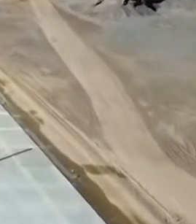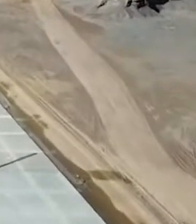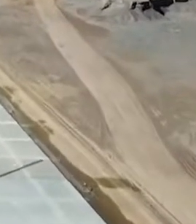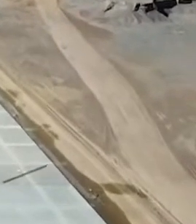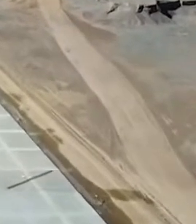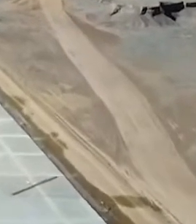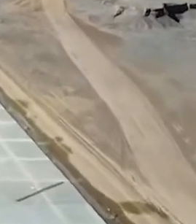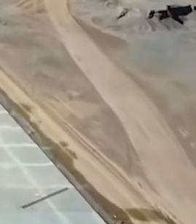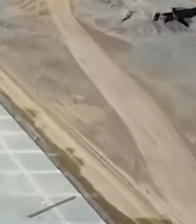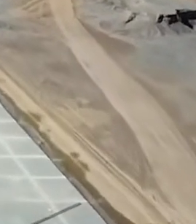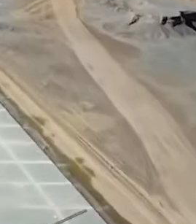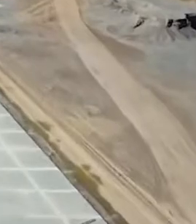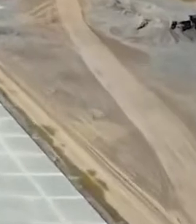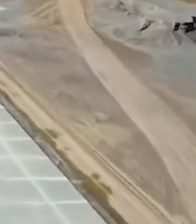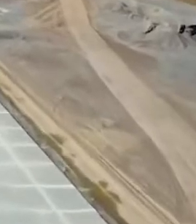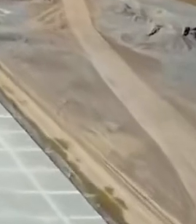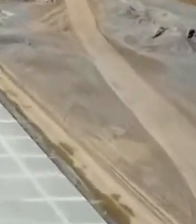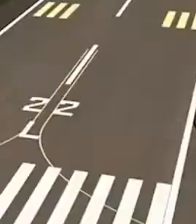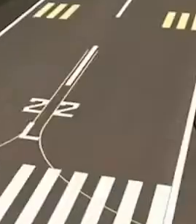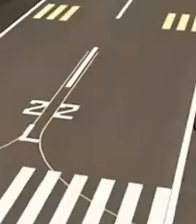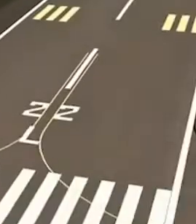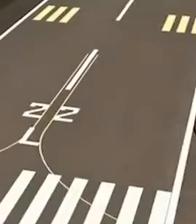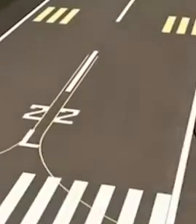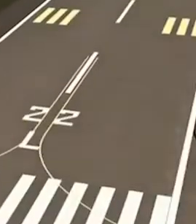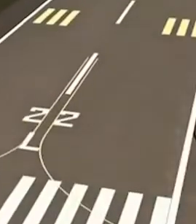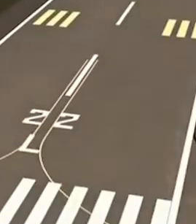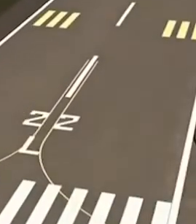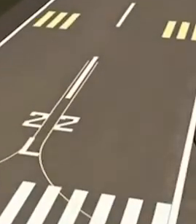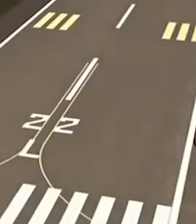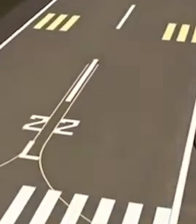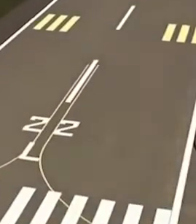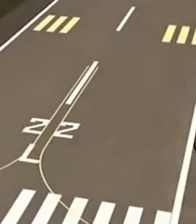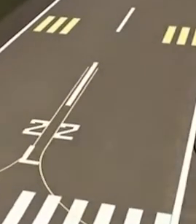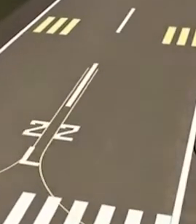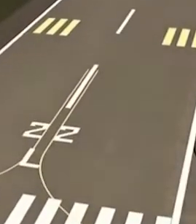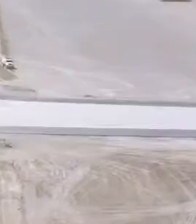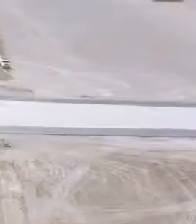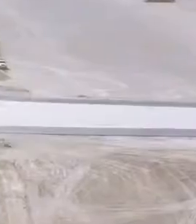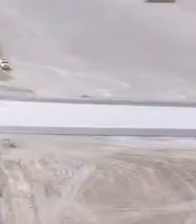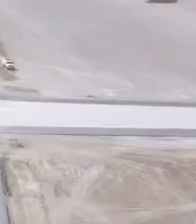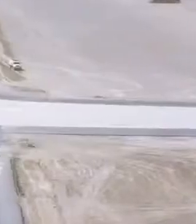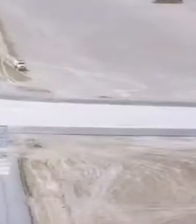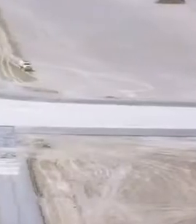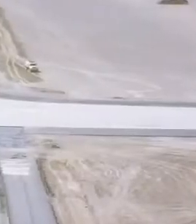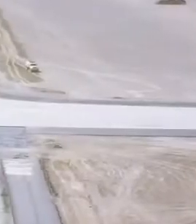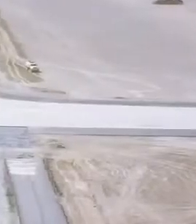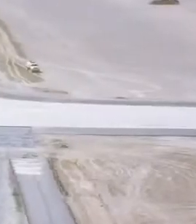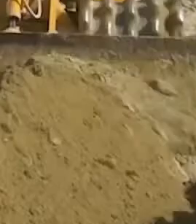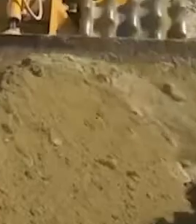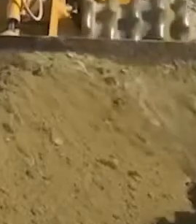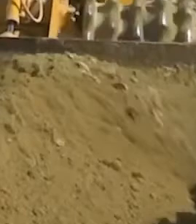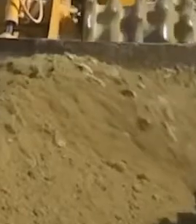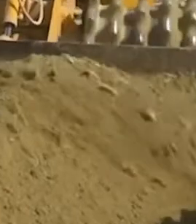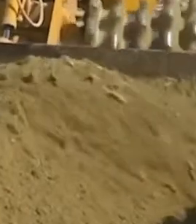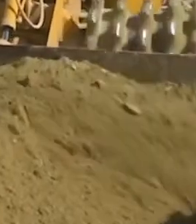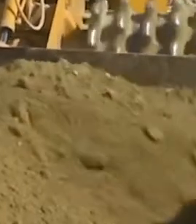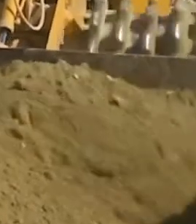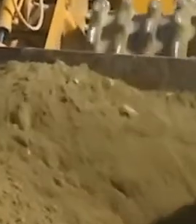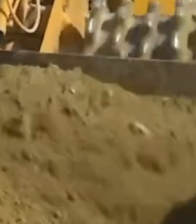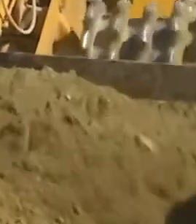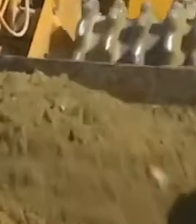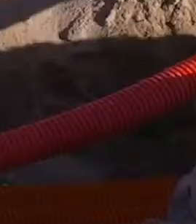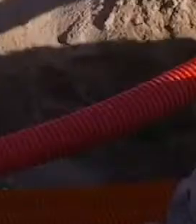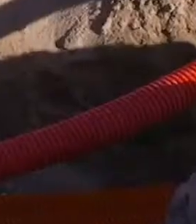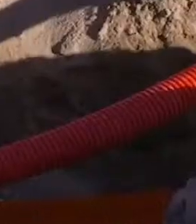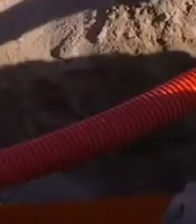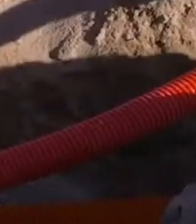para instalaciones de apoyo a la aviación. En la pista y plataforma militar, se continúa con el sellado de la unión de losas, se